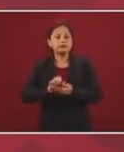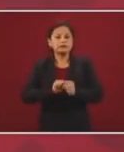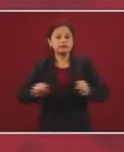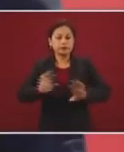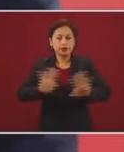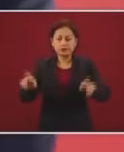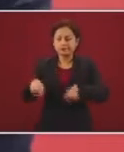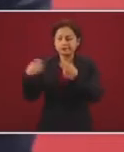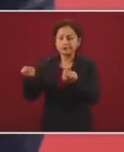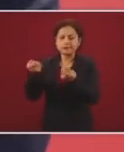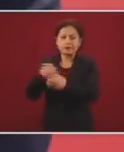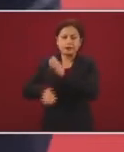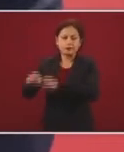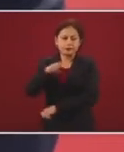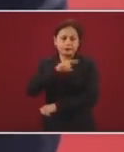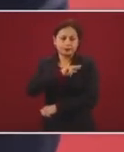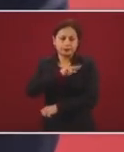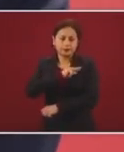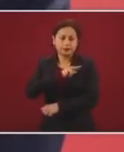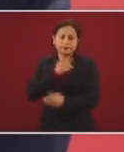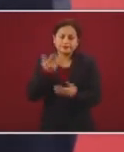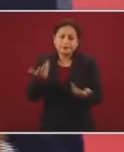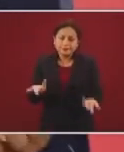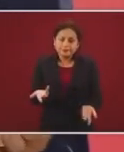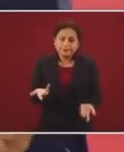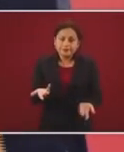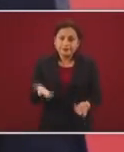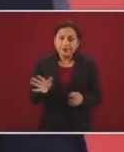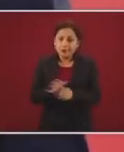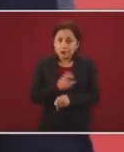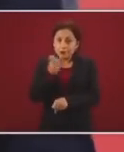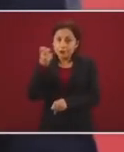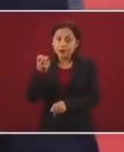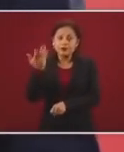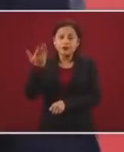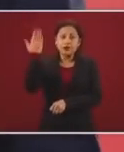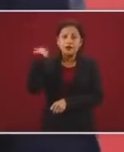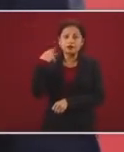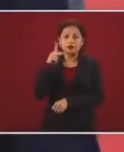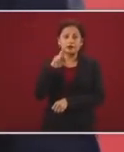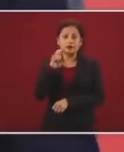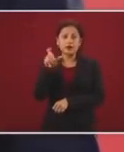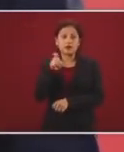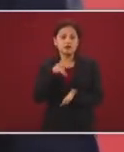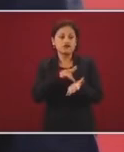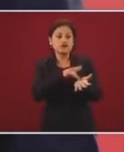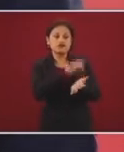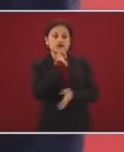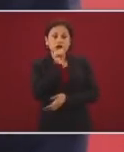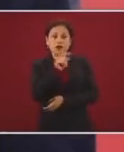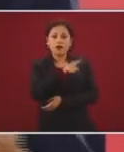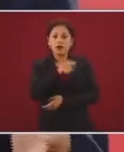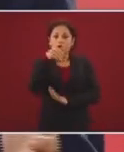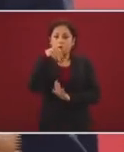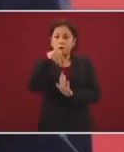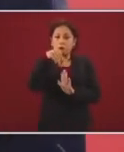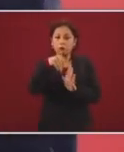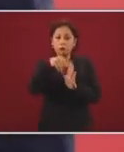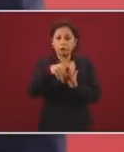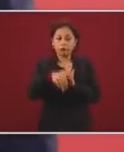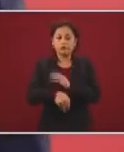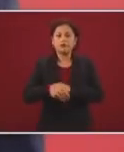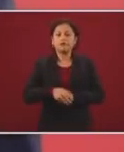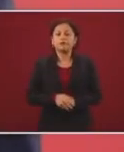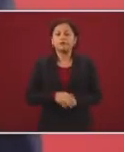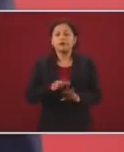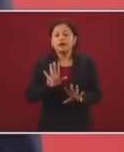uno de los reporteros presentes sobre la presunta reactivación del proyecto de La Parota en Guerrero. Estas declaraciones aparentemente reducen